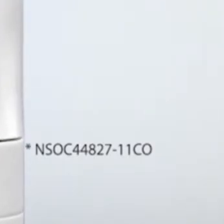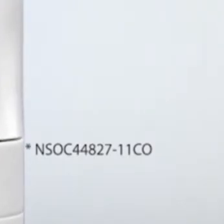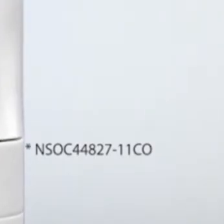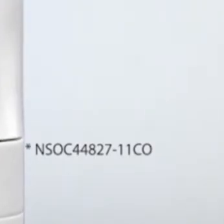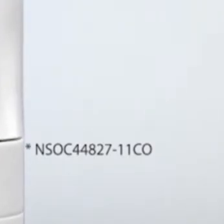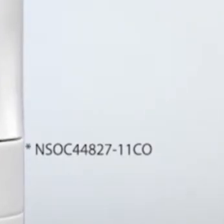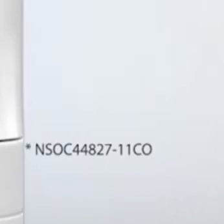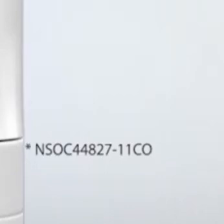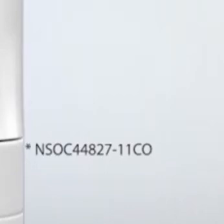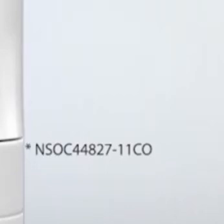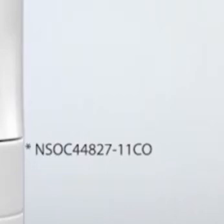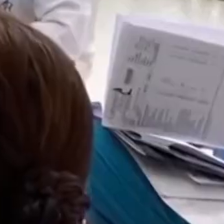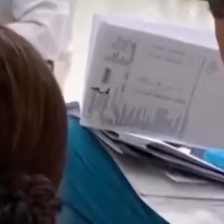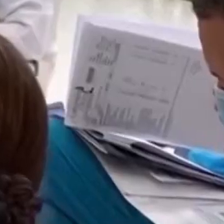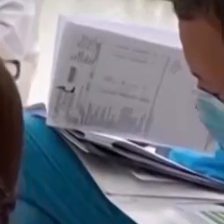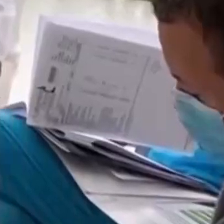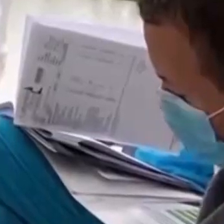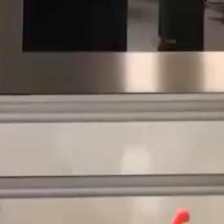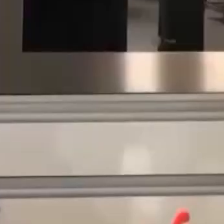alternativa más saludable.